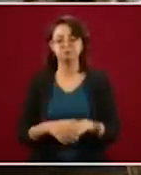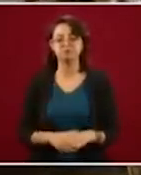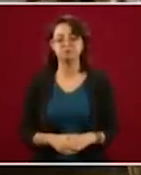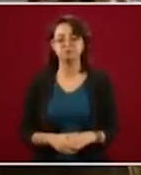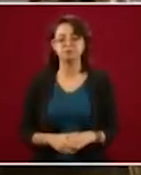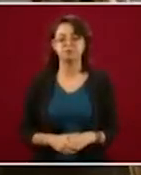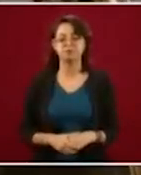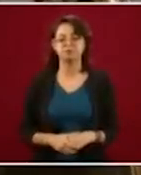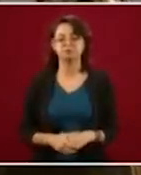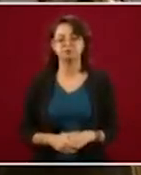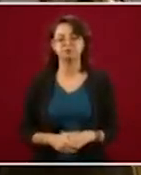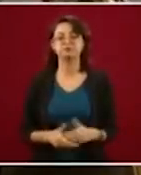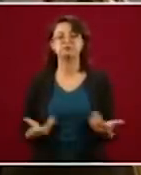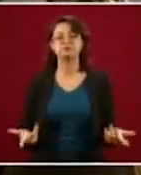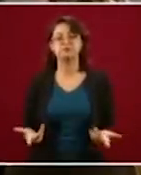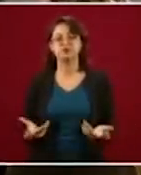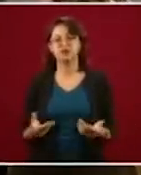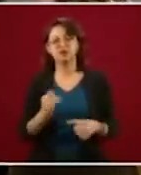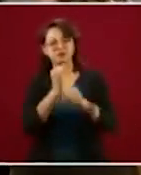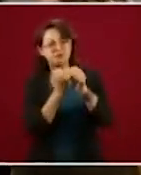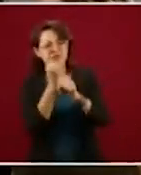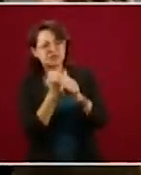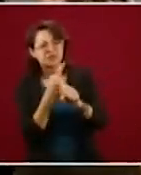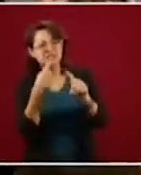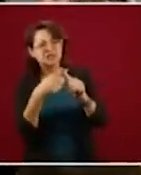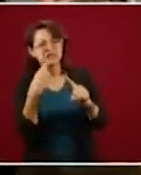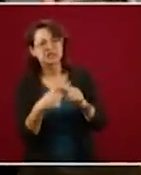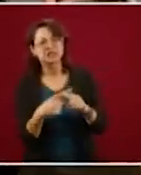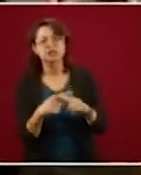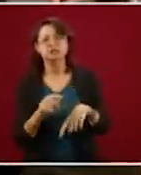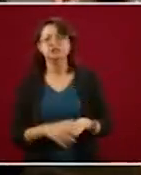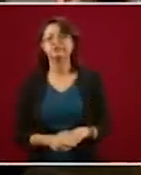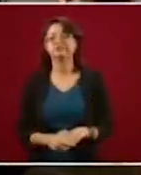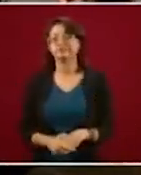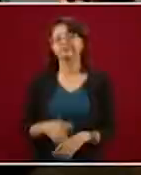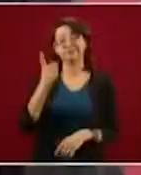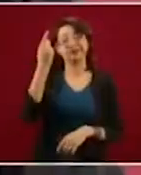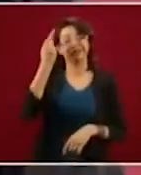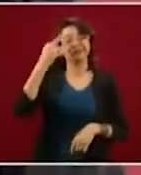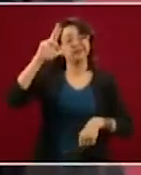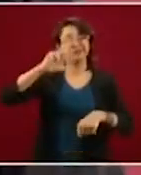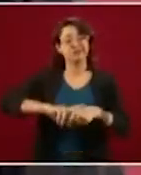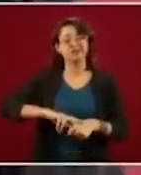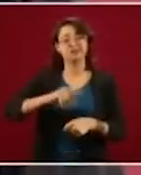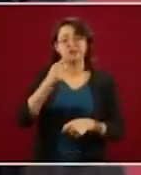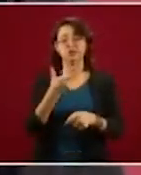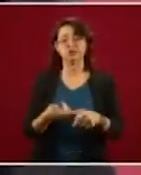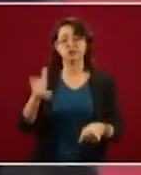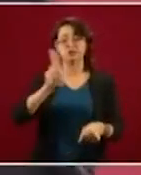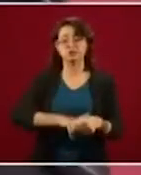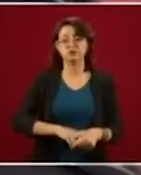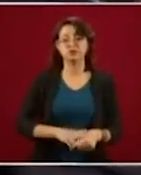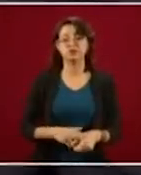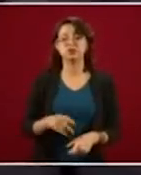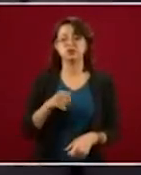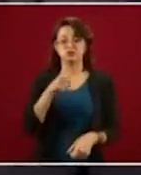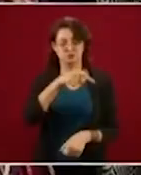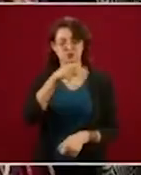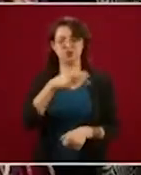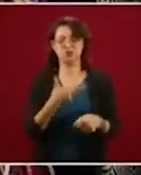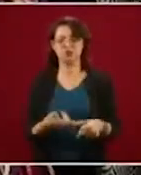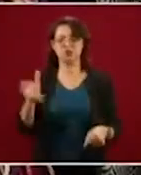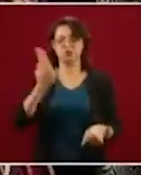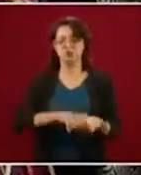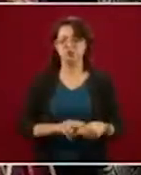sobre contra, lo que… ¿Contra sí, quiénes serían en concreto? Contra los directores. ¿De qué hospitales? De este hospital. ¿De